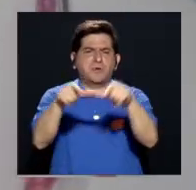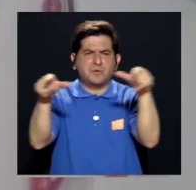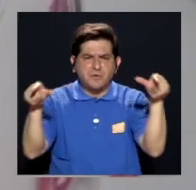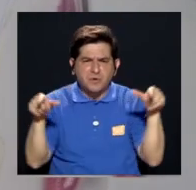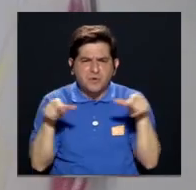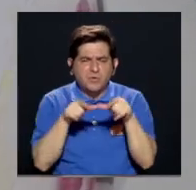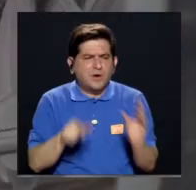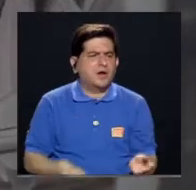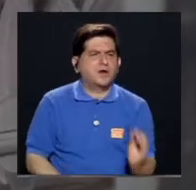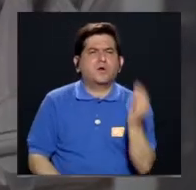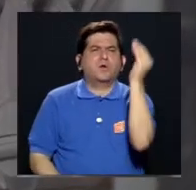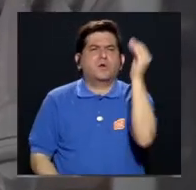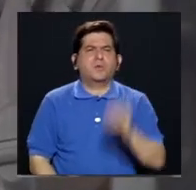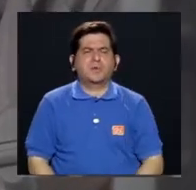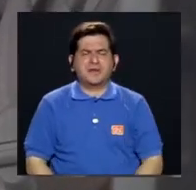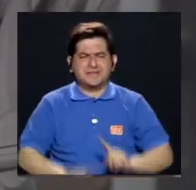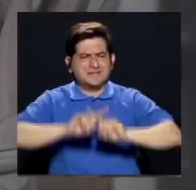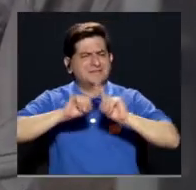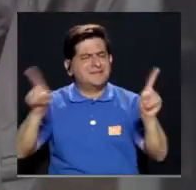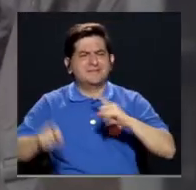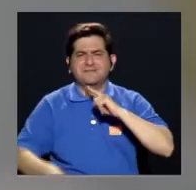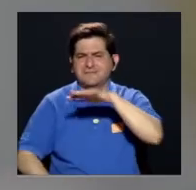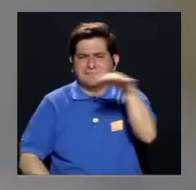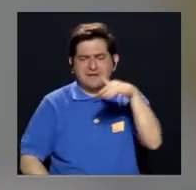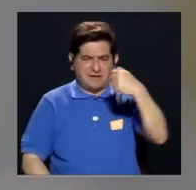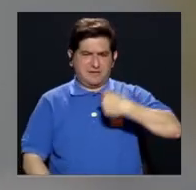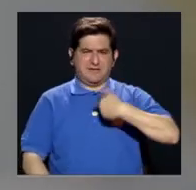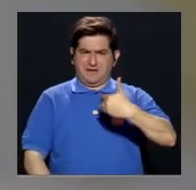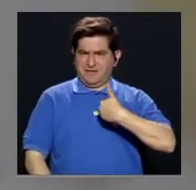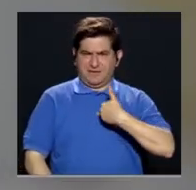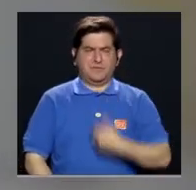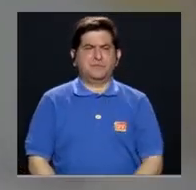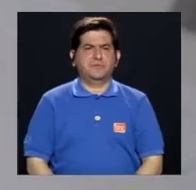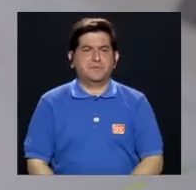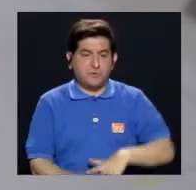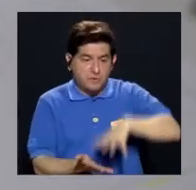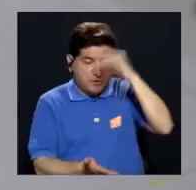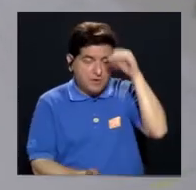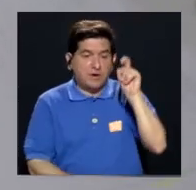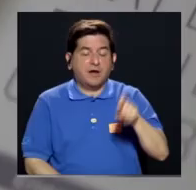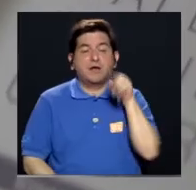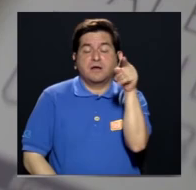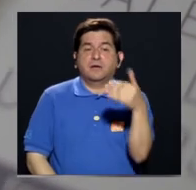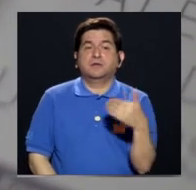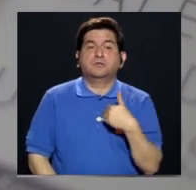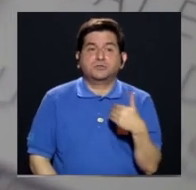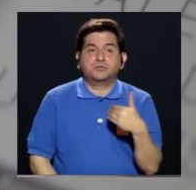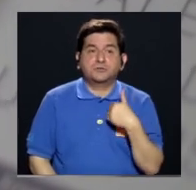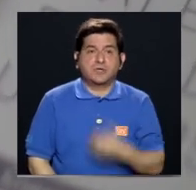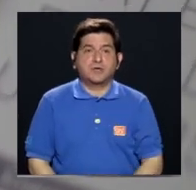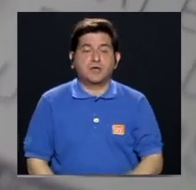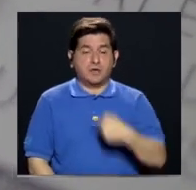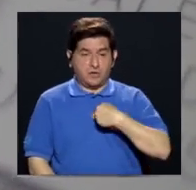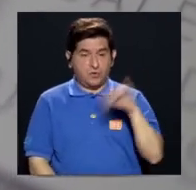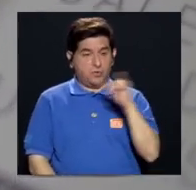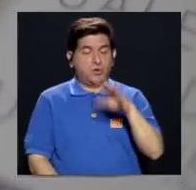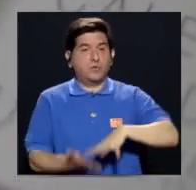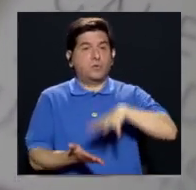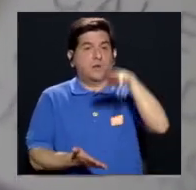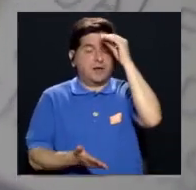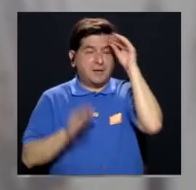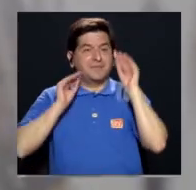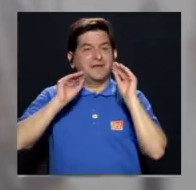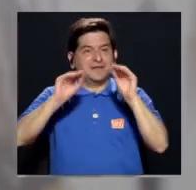zonas con realidades totalmente distintas a uno, aprende de las necesidades que ellos tienen y uno aprende